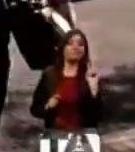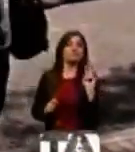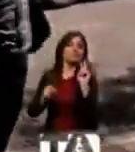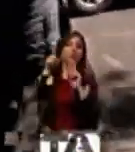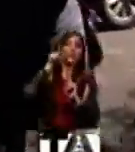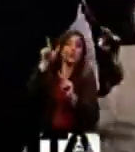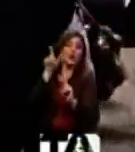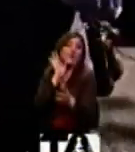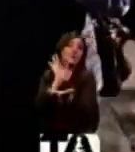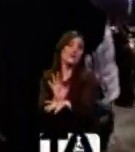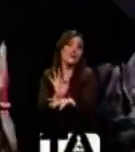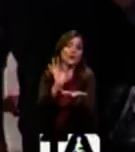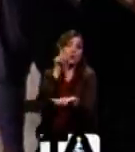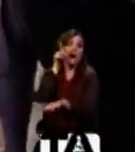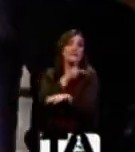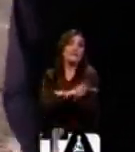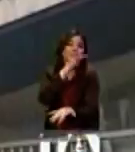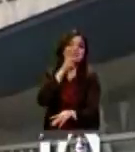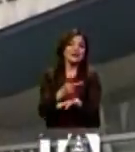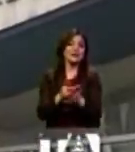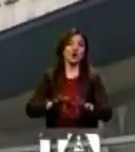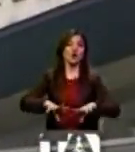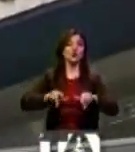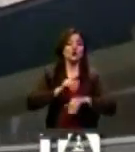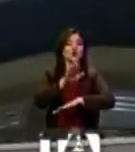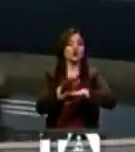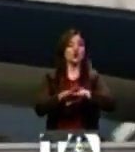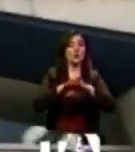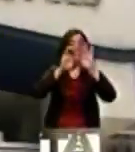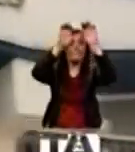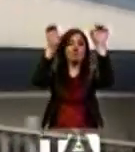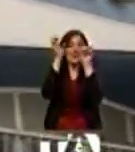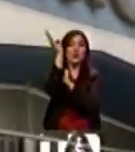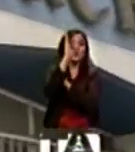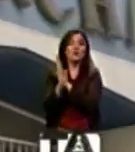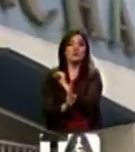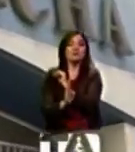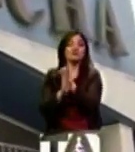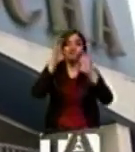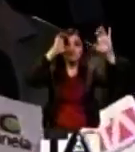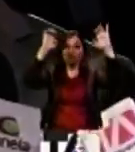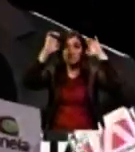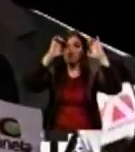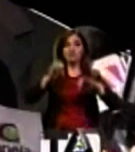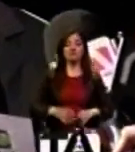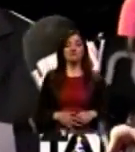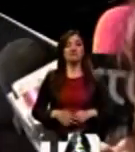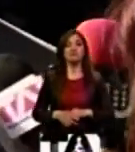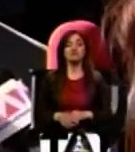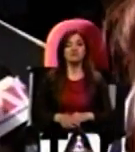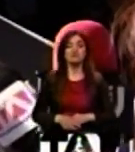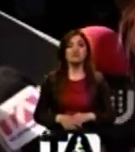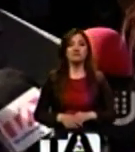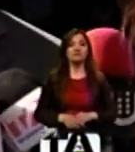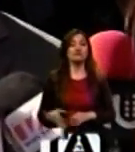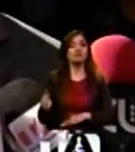Pichincha para rendir sus versiones en torno a una trama de corrupción relacionada con la empresa Odebrecht y los sectores estratégicos. Hace 3 años yo le